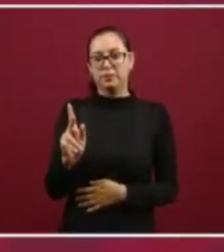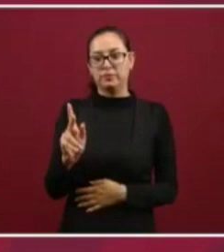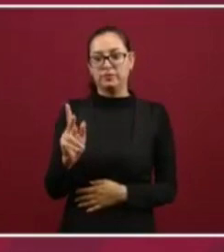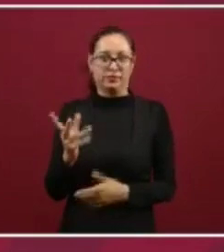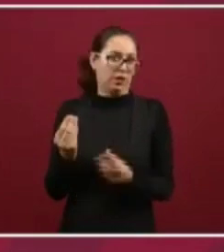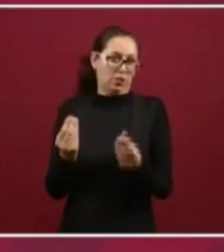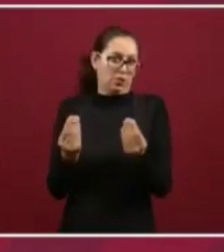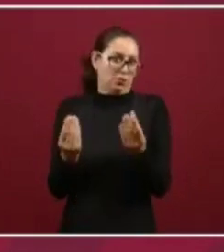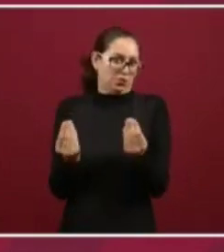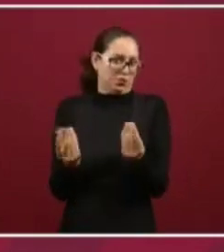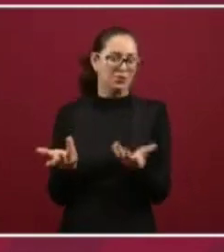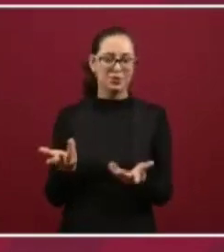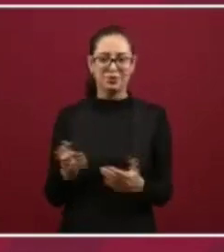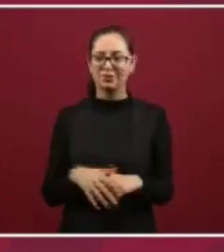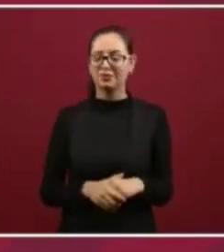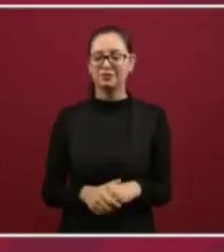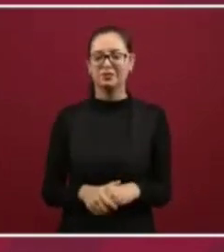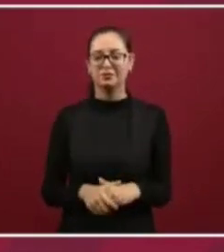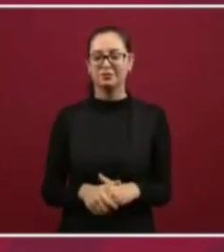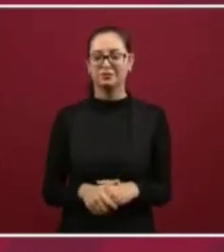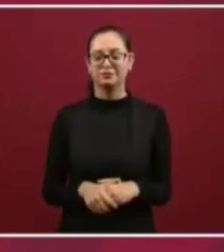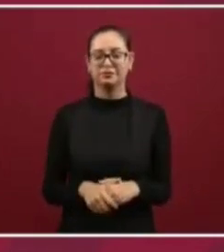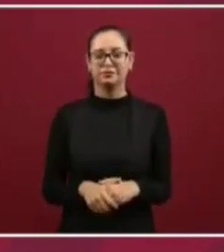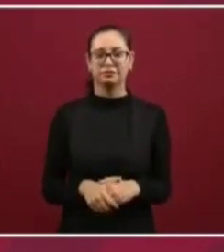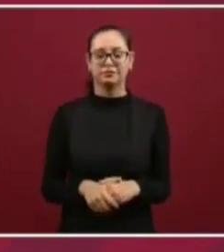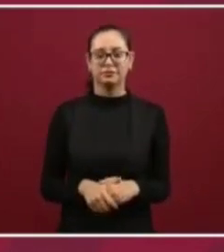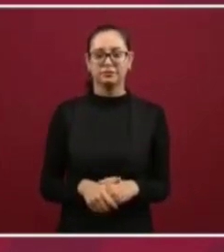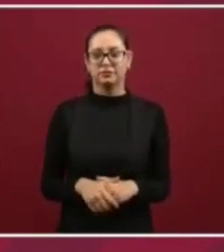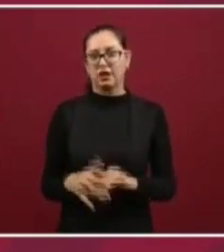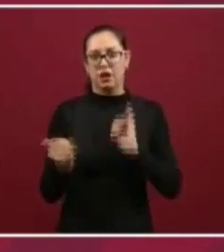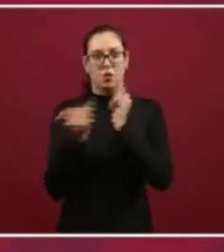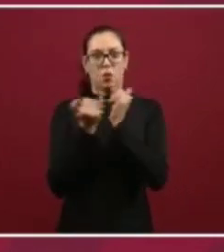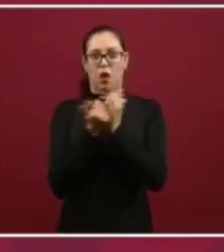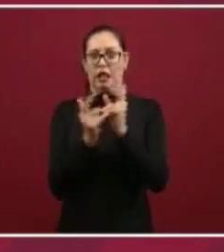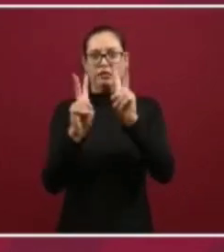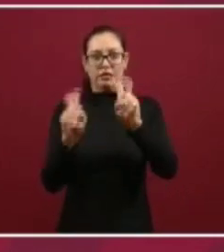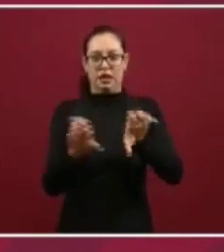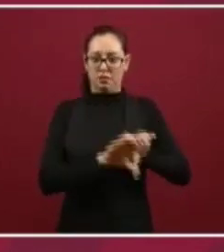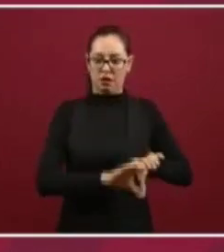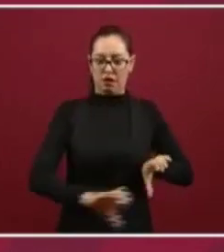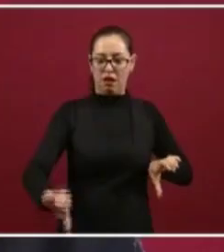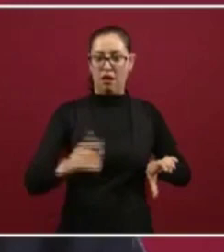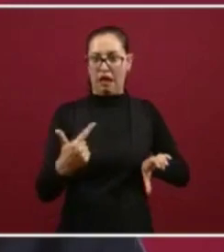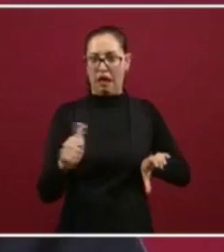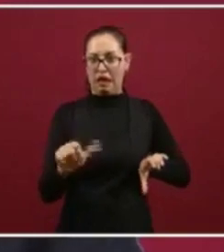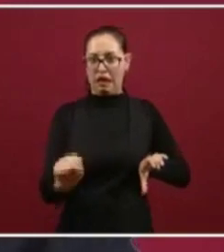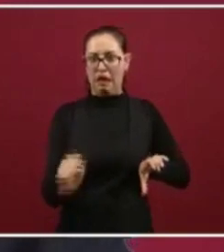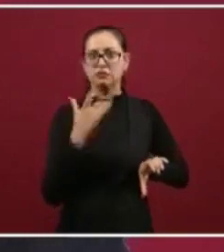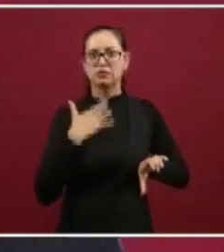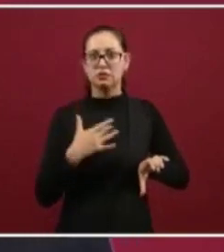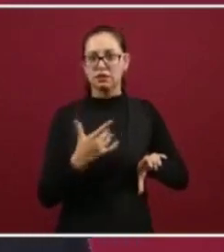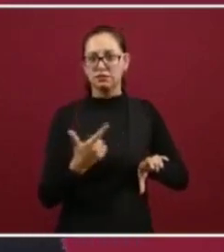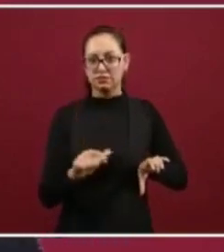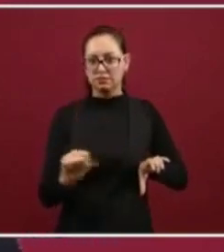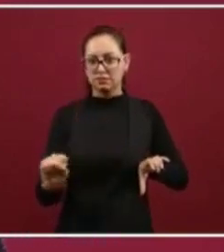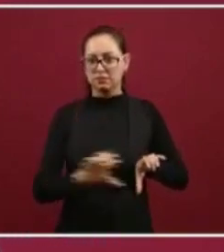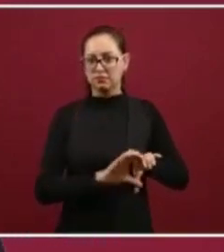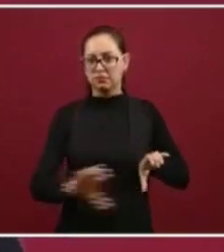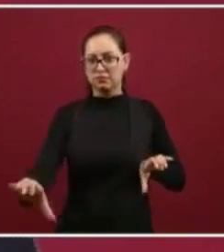es mucho. Es como el caso, hablábamos de los gasoductos. Si tenemos que hablar